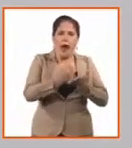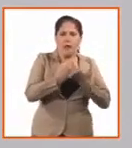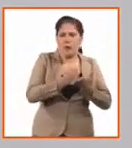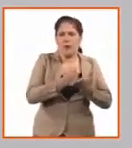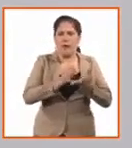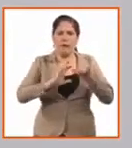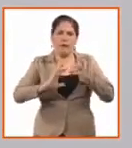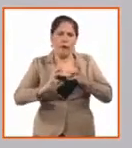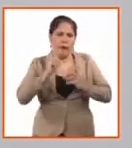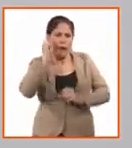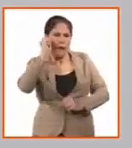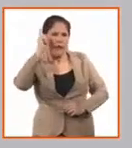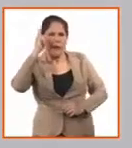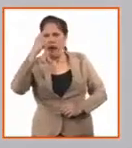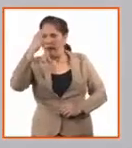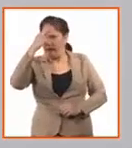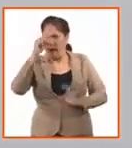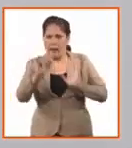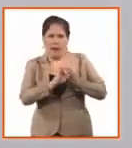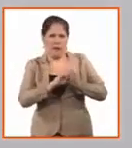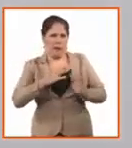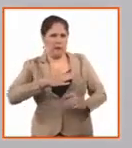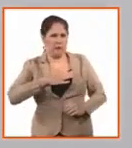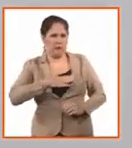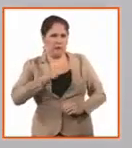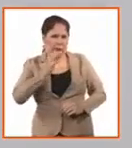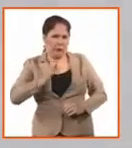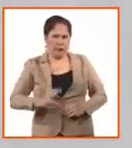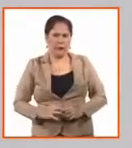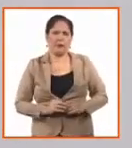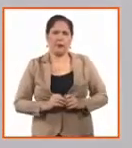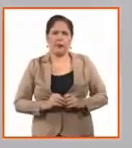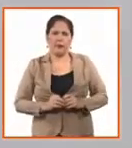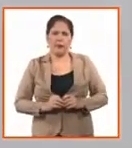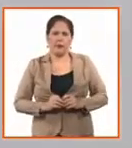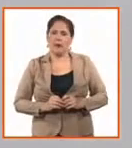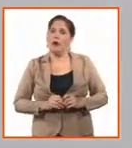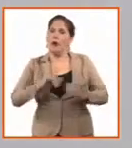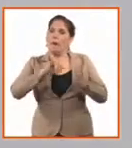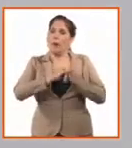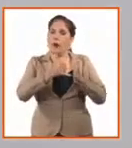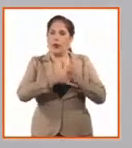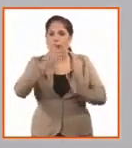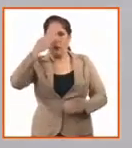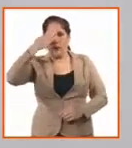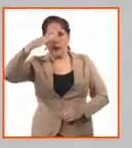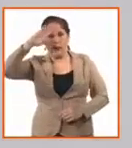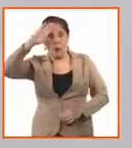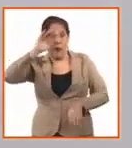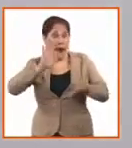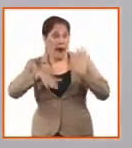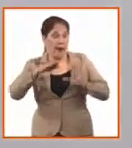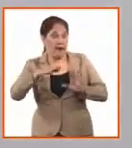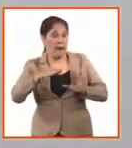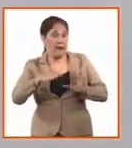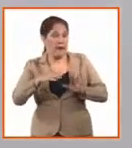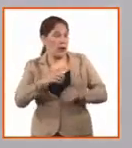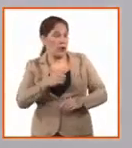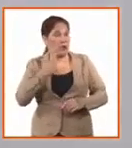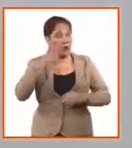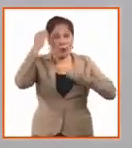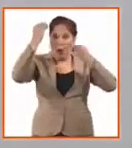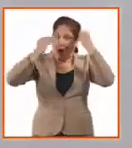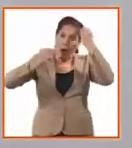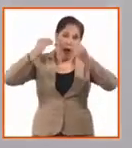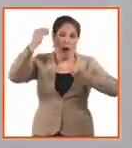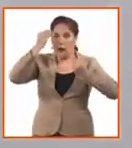esa identidad propia esa raíz propia del proyecto cubano y en ocasiones hay determinados análisis